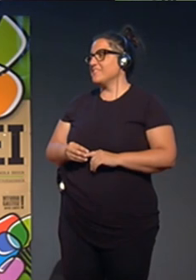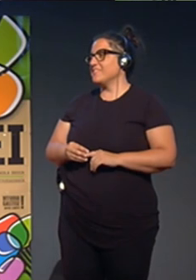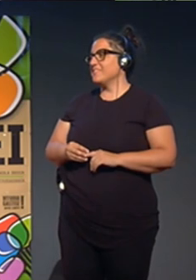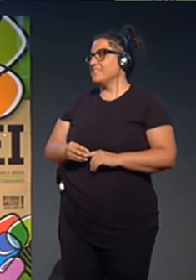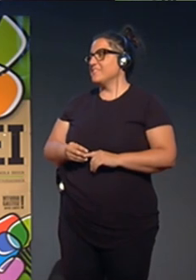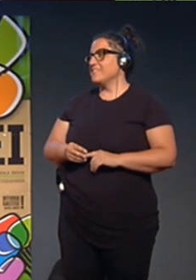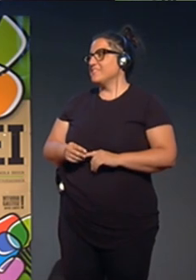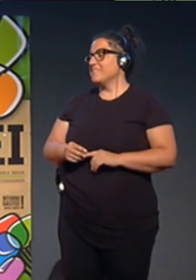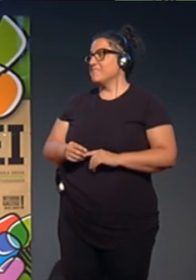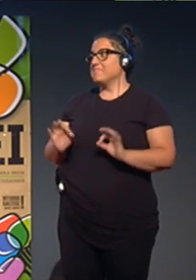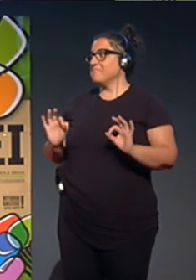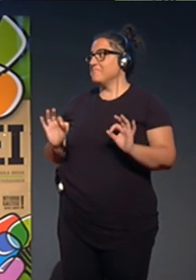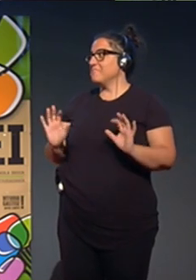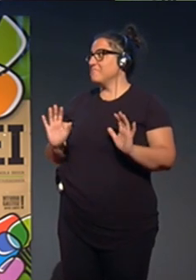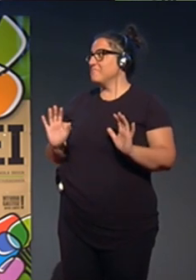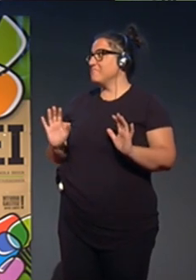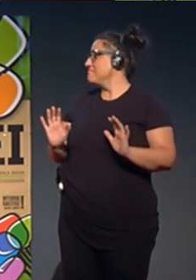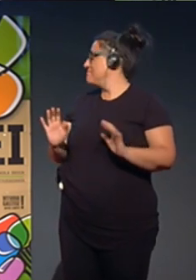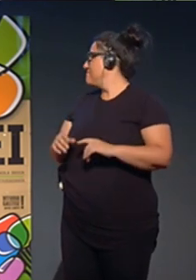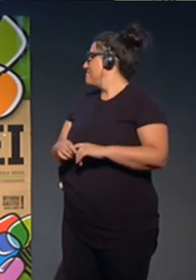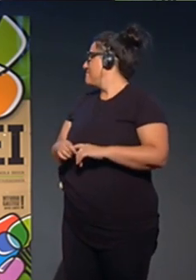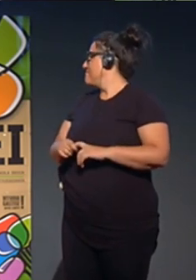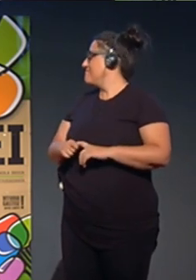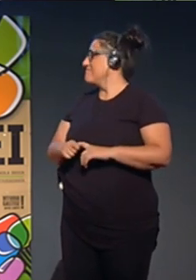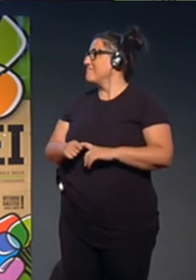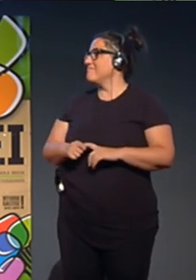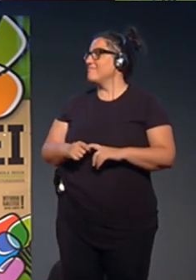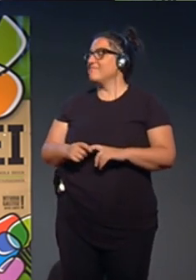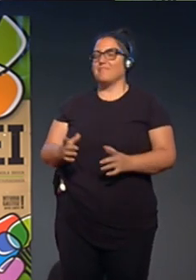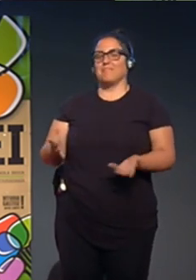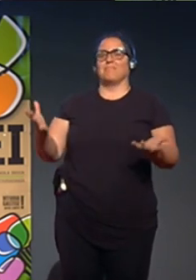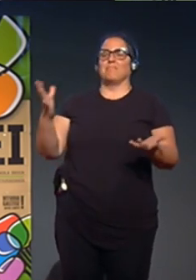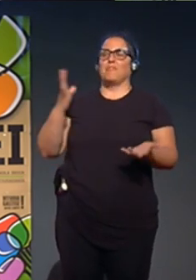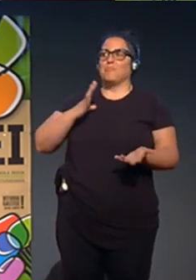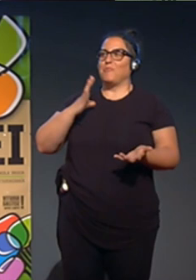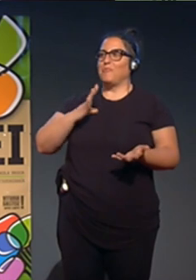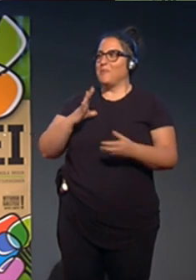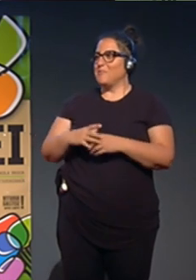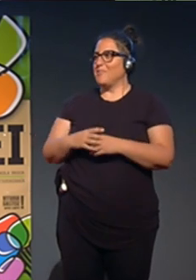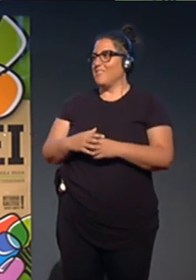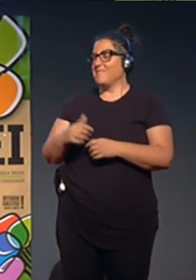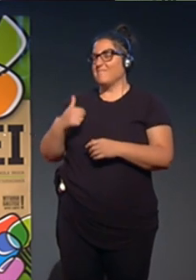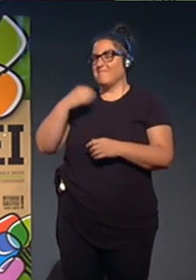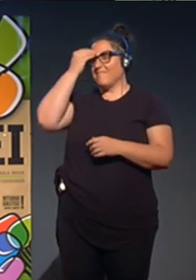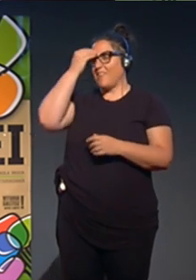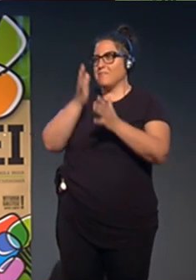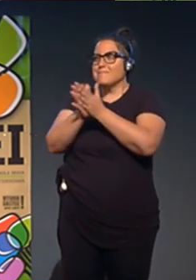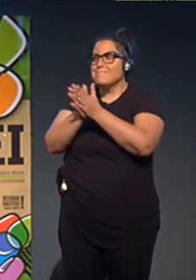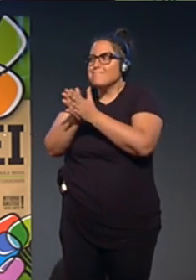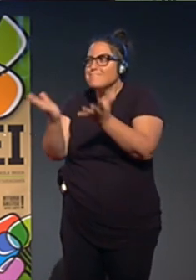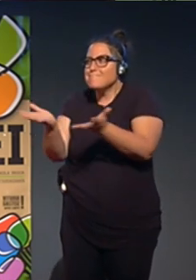respuesta No no por favor yo yo voy a pensar que que que no he incentivado suficientemente